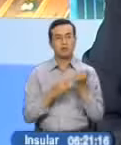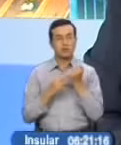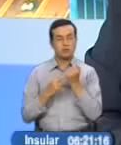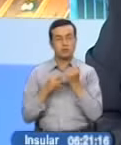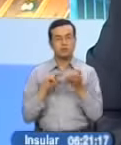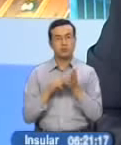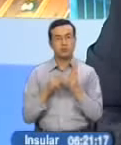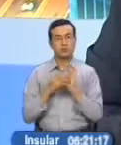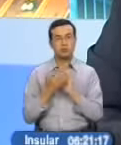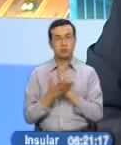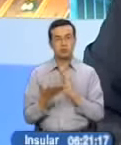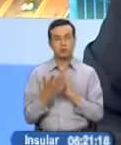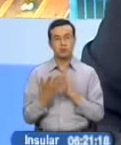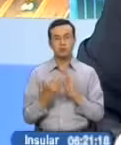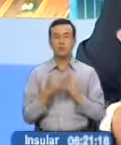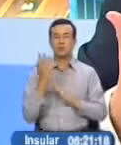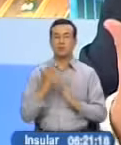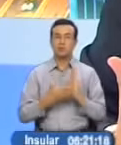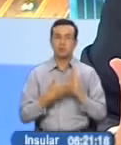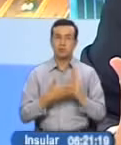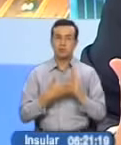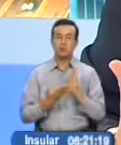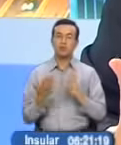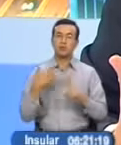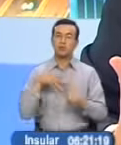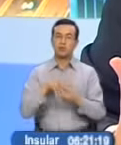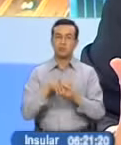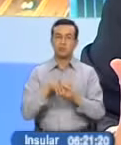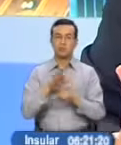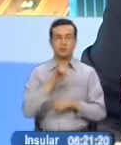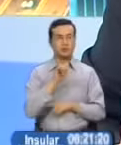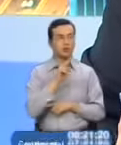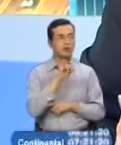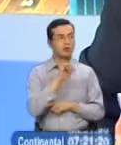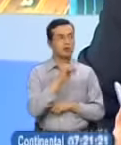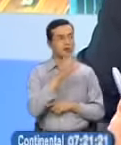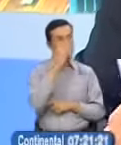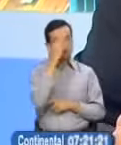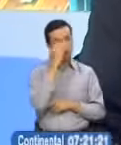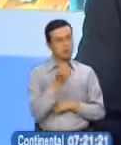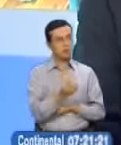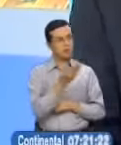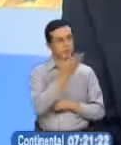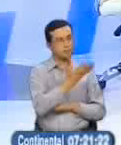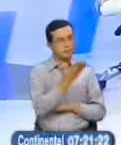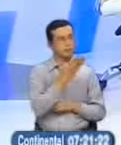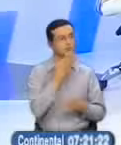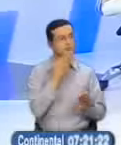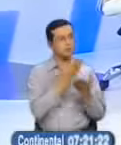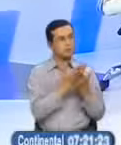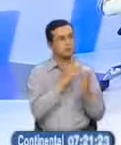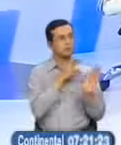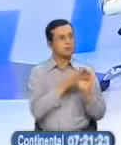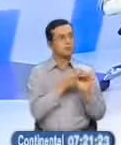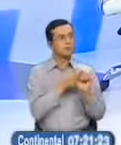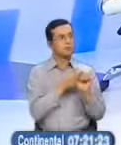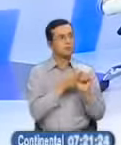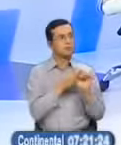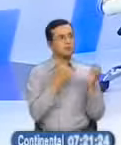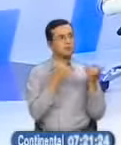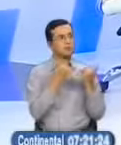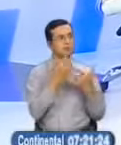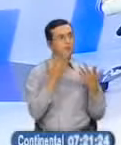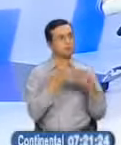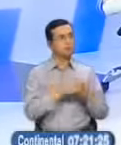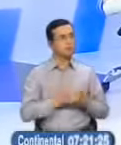eso significa tener un modelo inclusivo. Doña Tania Sarmiento, muy buenos días, gracias por estar con nosotros en Pensamiento